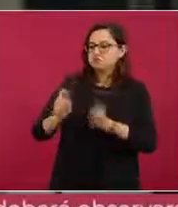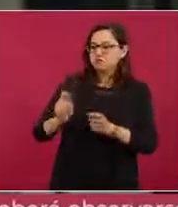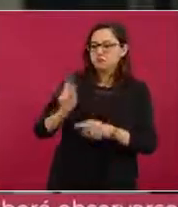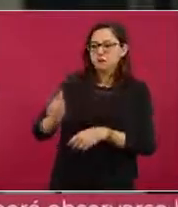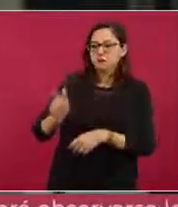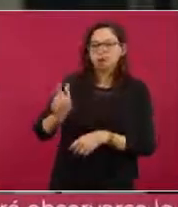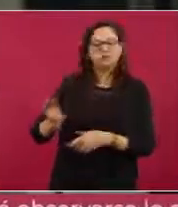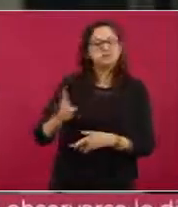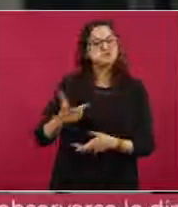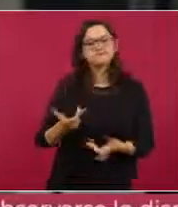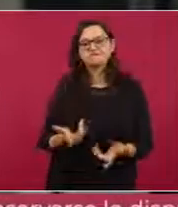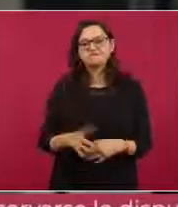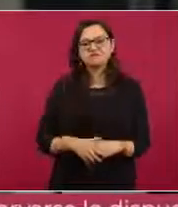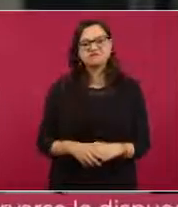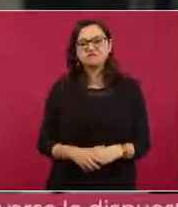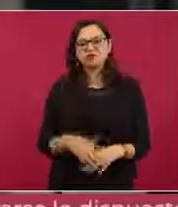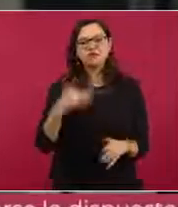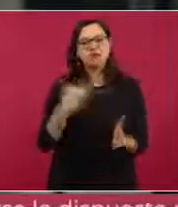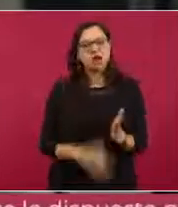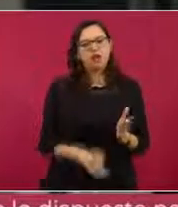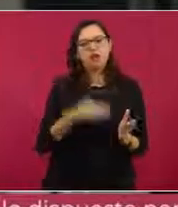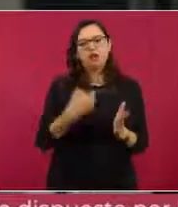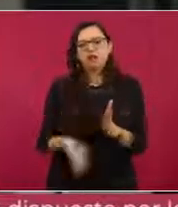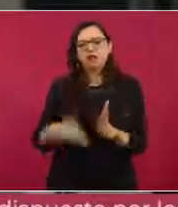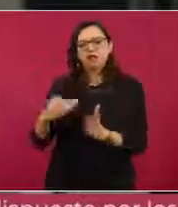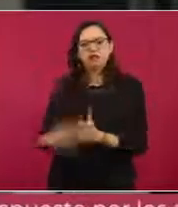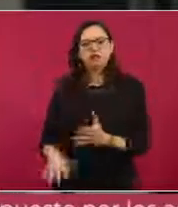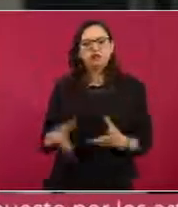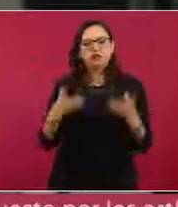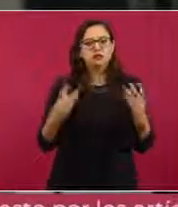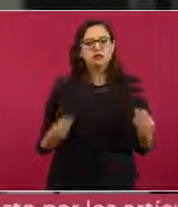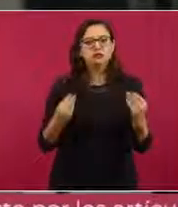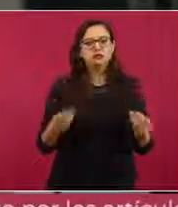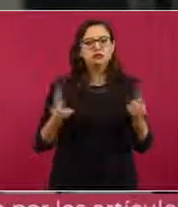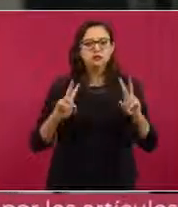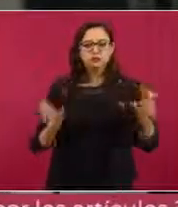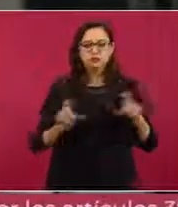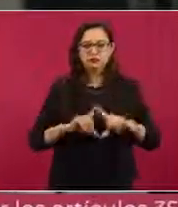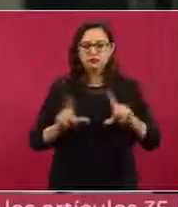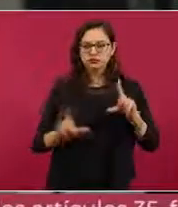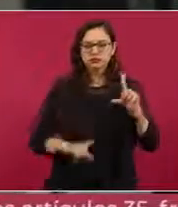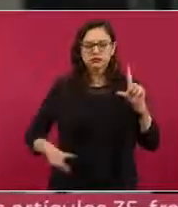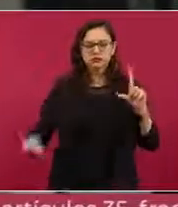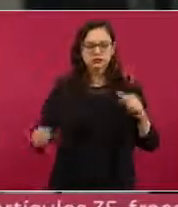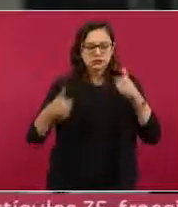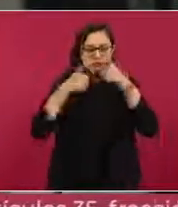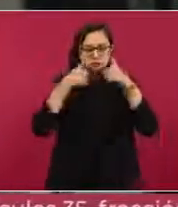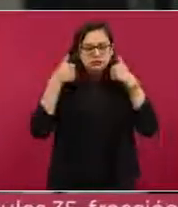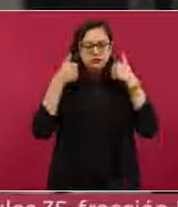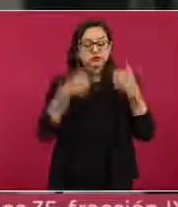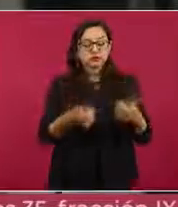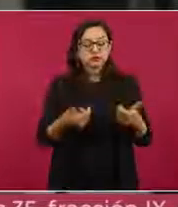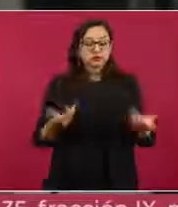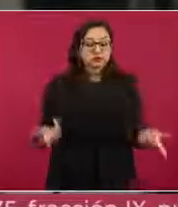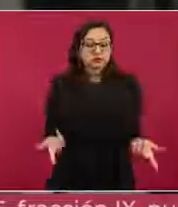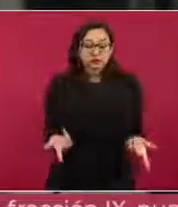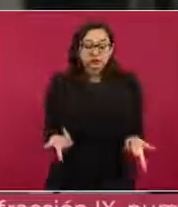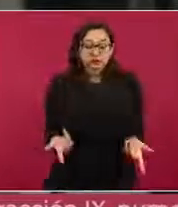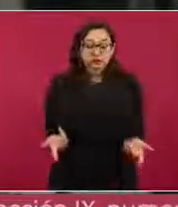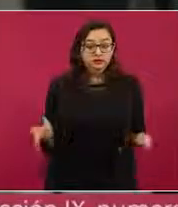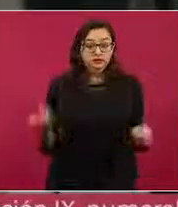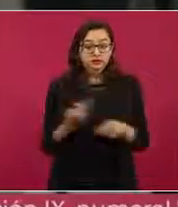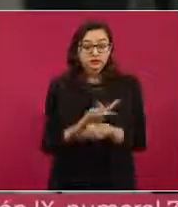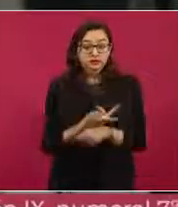muchos pendientes con el subsistema de los profesores a nivel nacional y subrayadamente